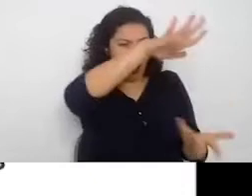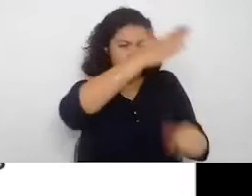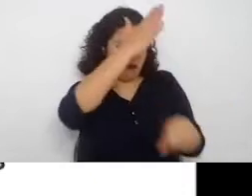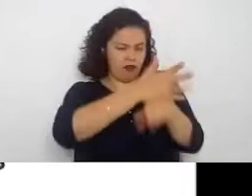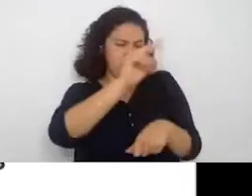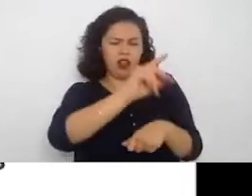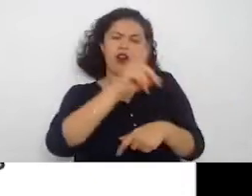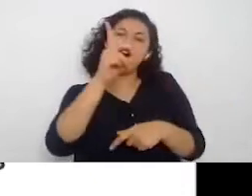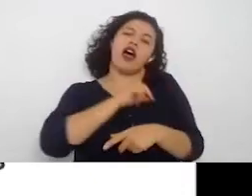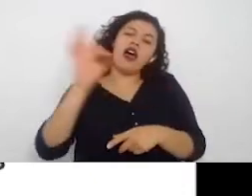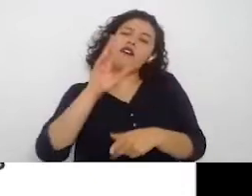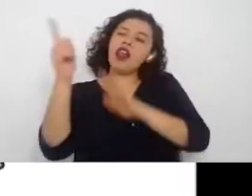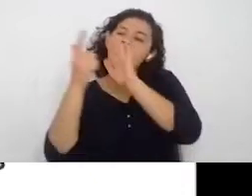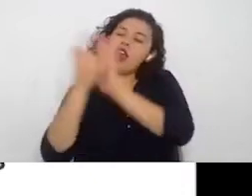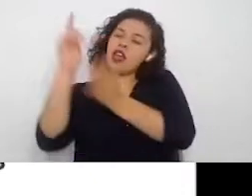de omisión.